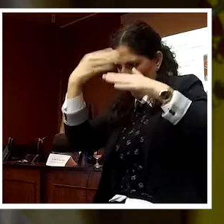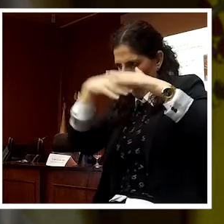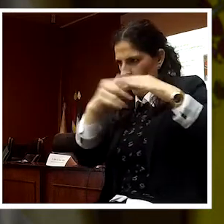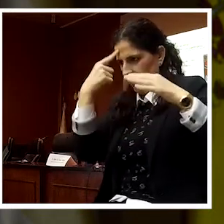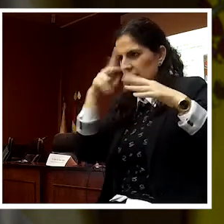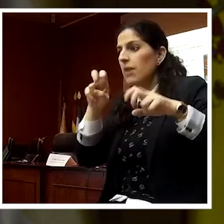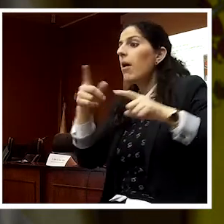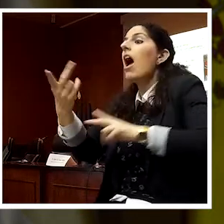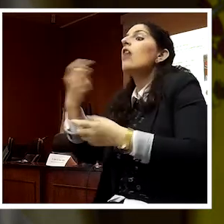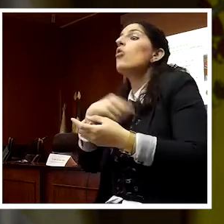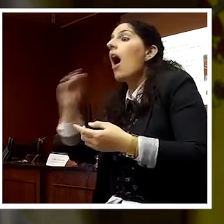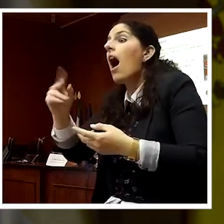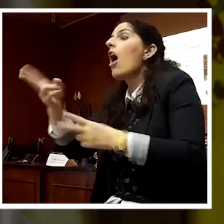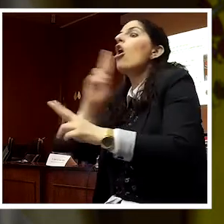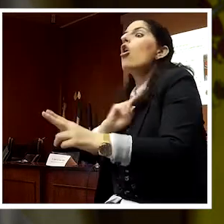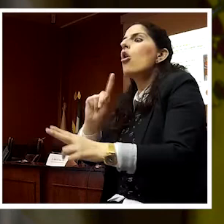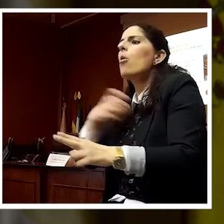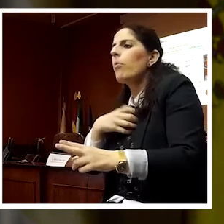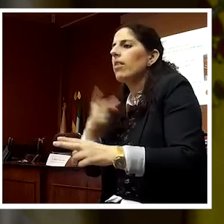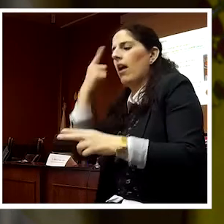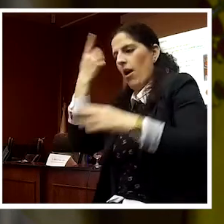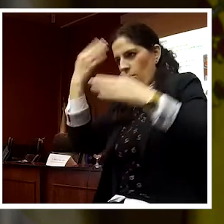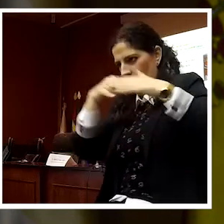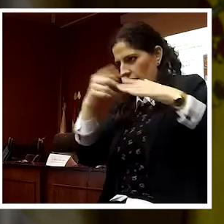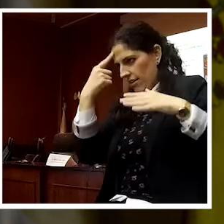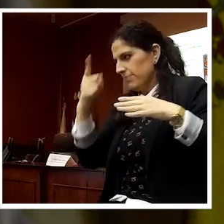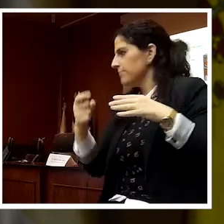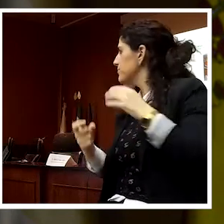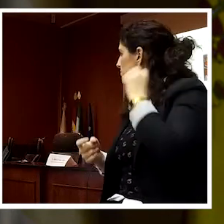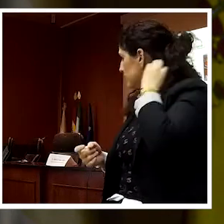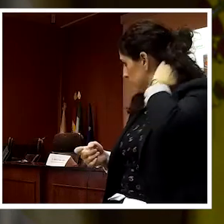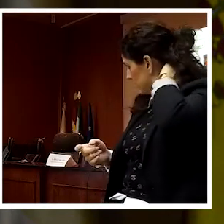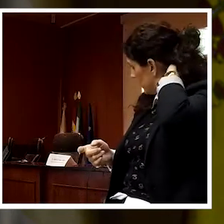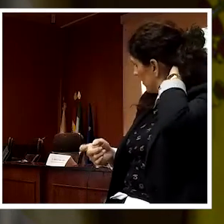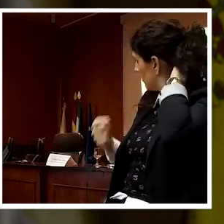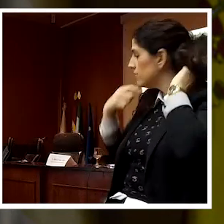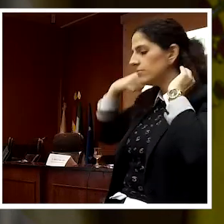es esto. En esto lo podemos ayudar, Apenas me contestaba.